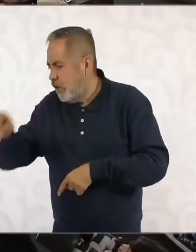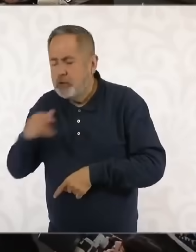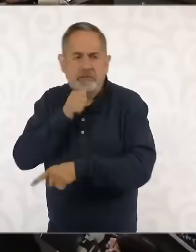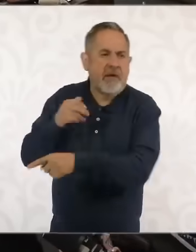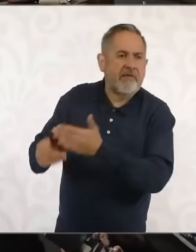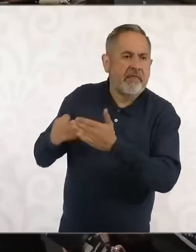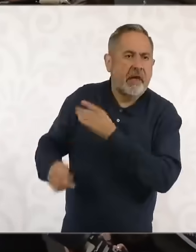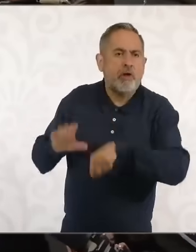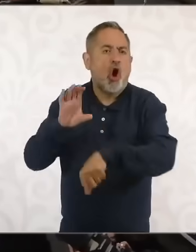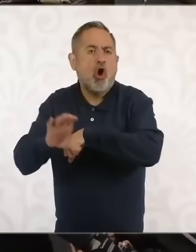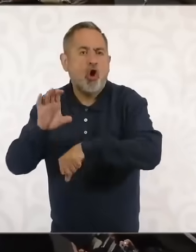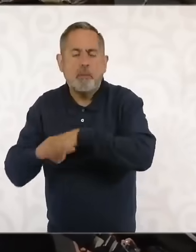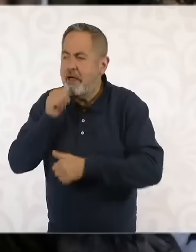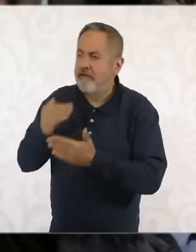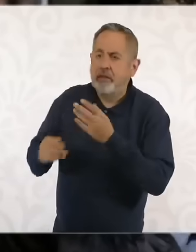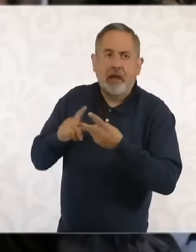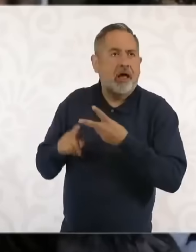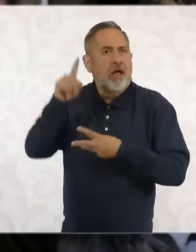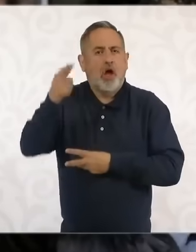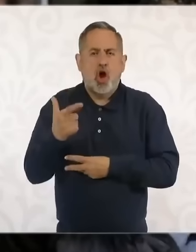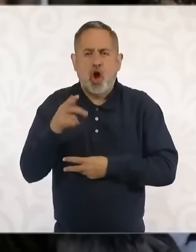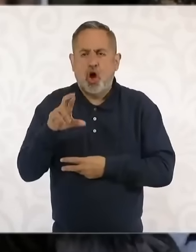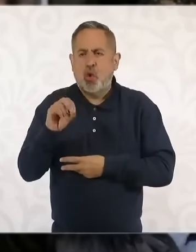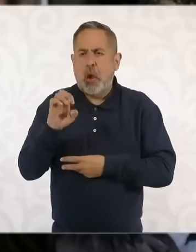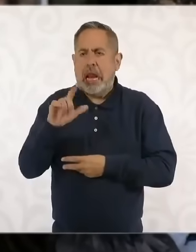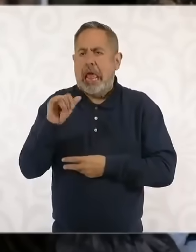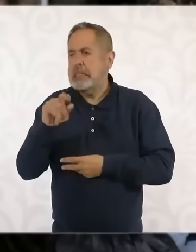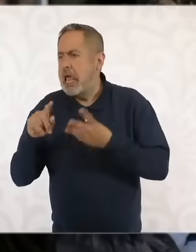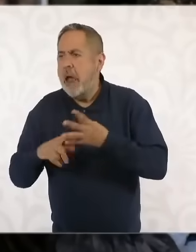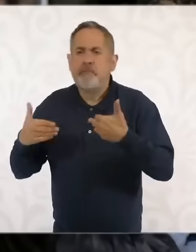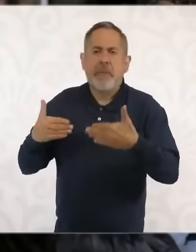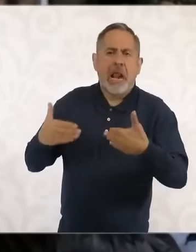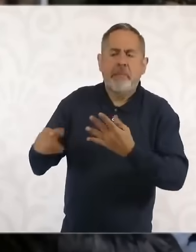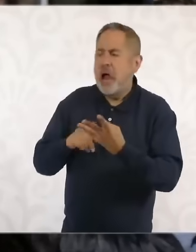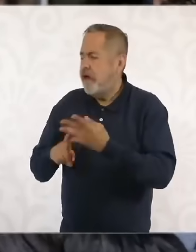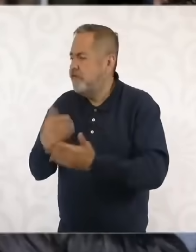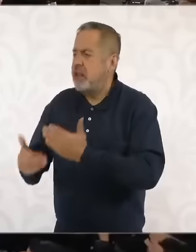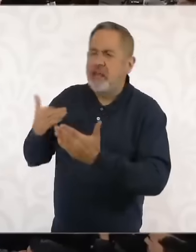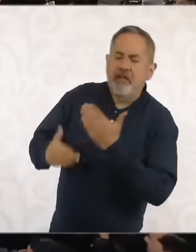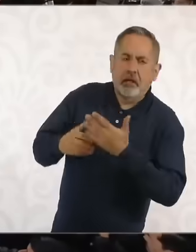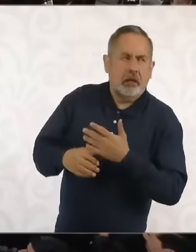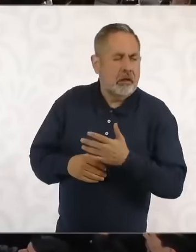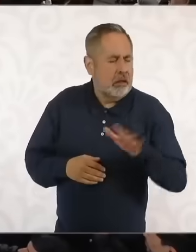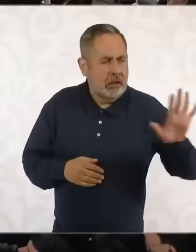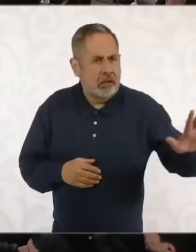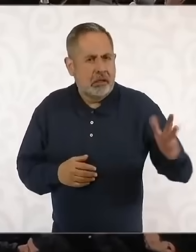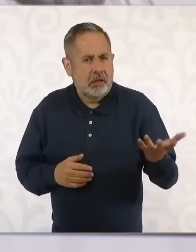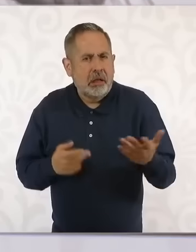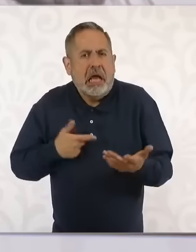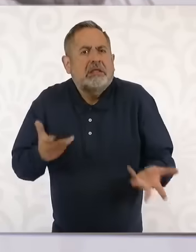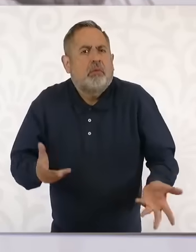con Colombia, hay que hacer algo con Groenlandia y con Panamá y todo lo que ya sabemos. Estar atentos